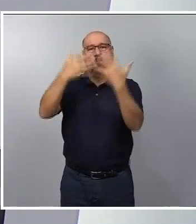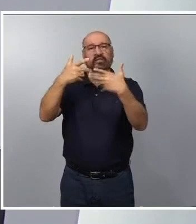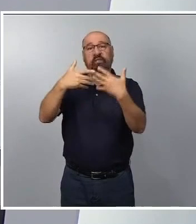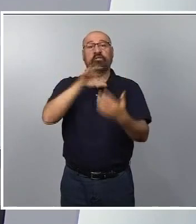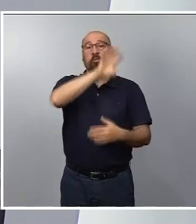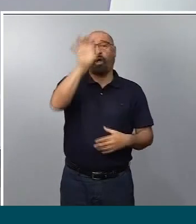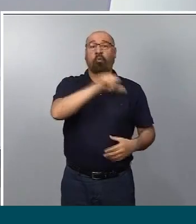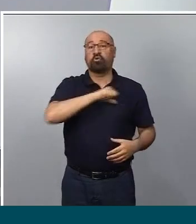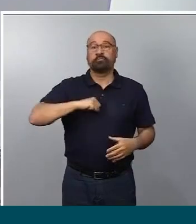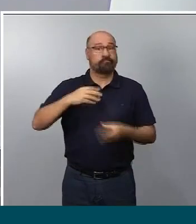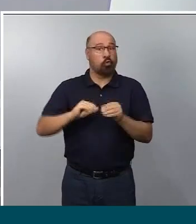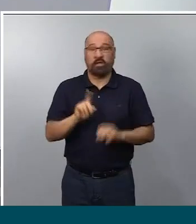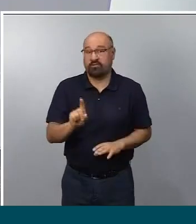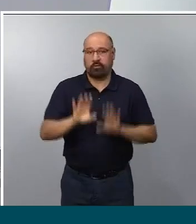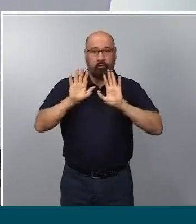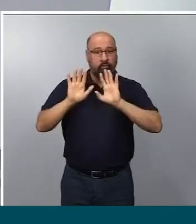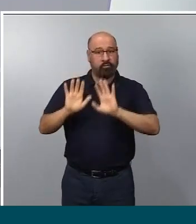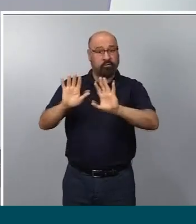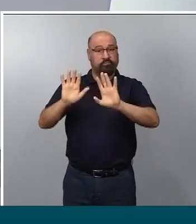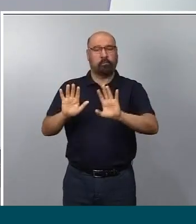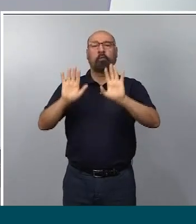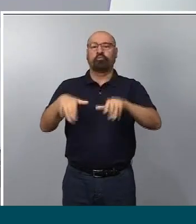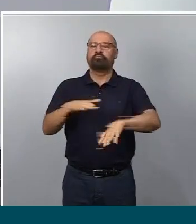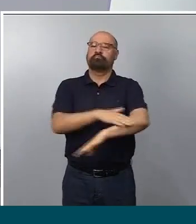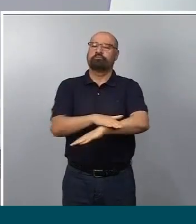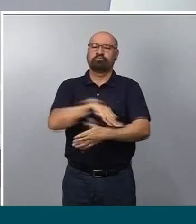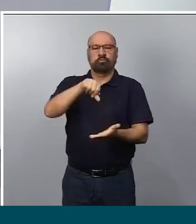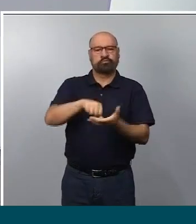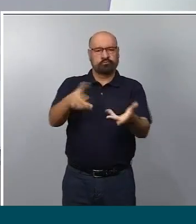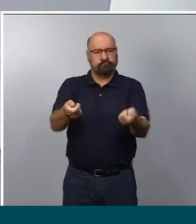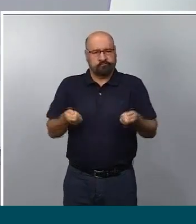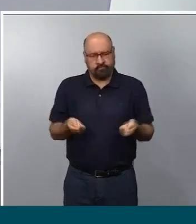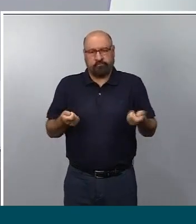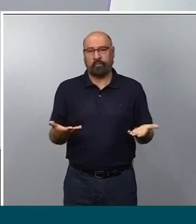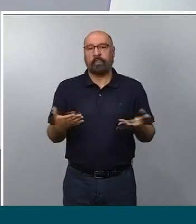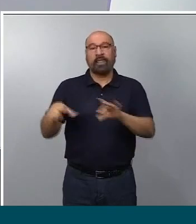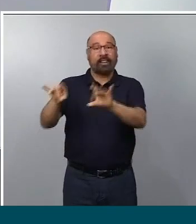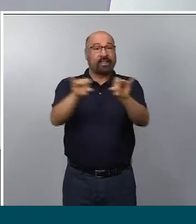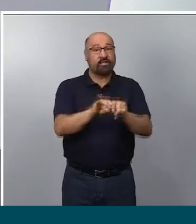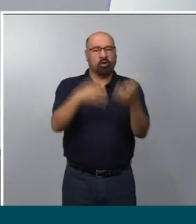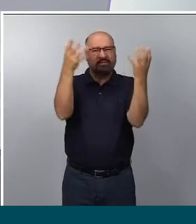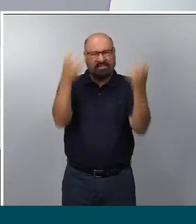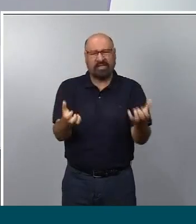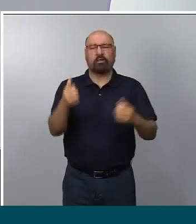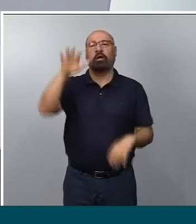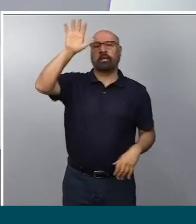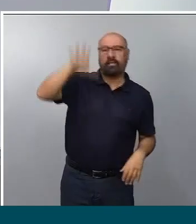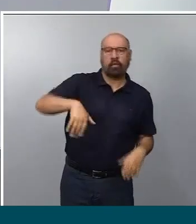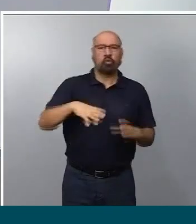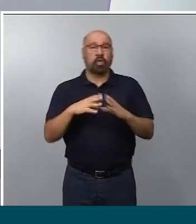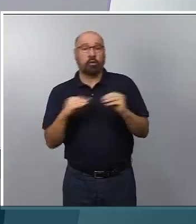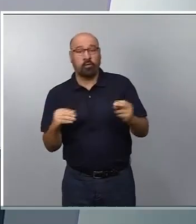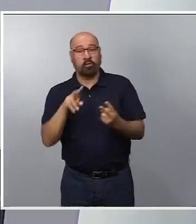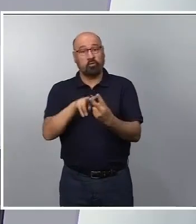práctica e para as que as administraciones autonómicas en territorios especialmente afectados por la sequía, Cataluña e Andalucía,